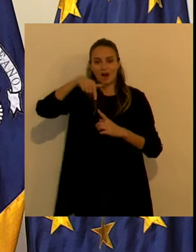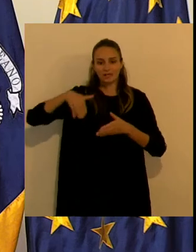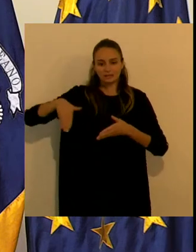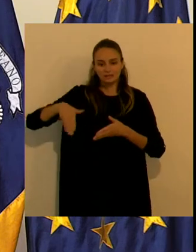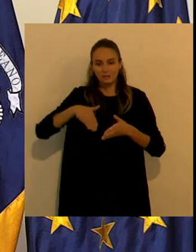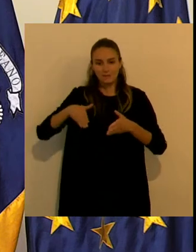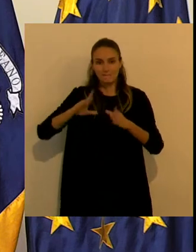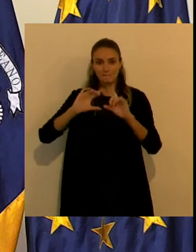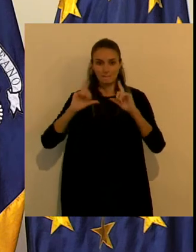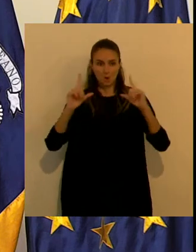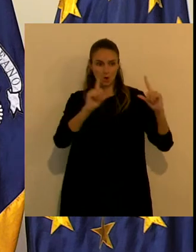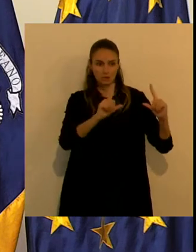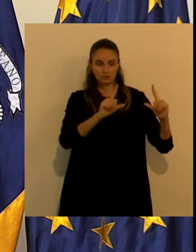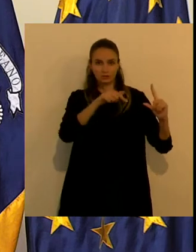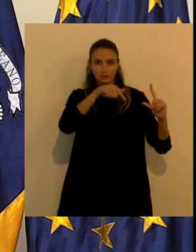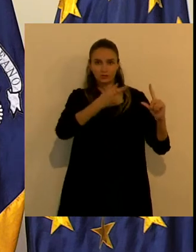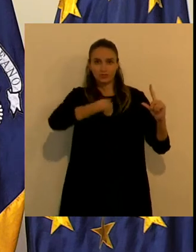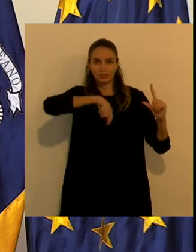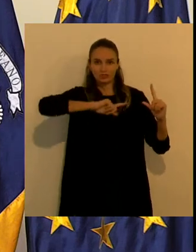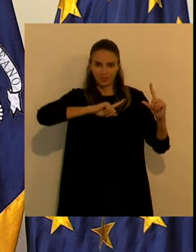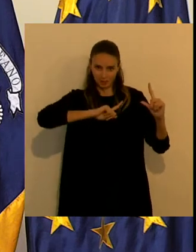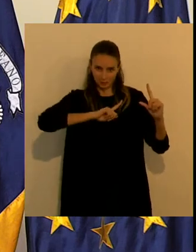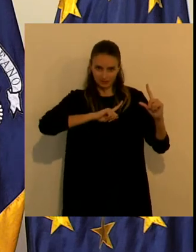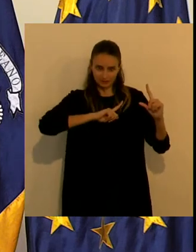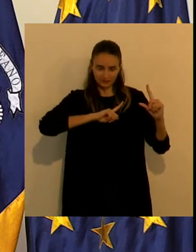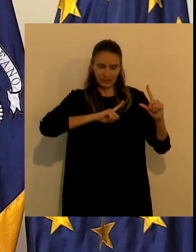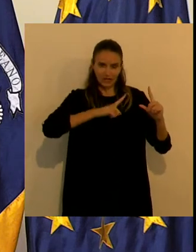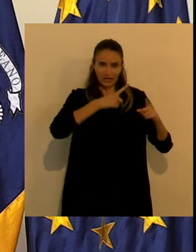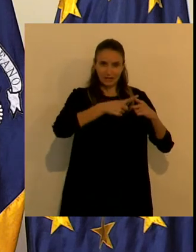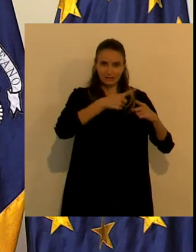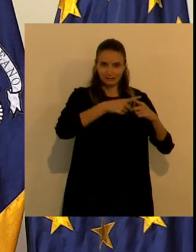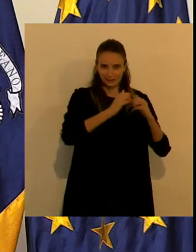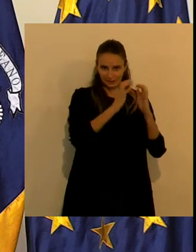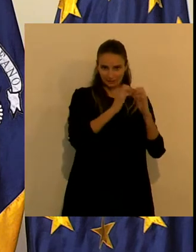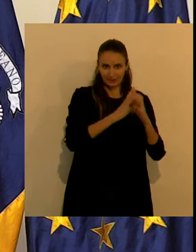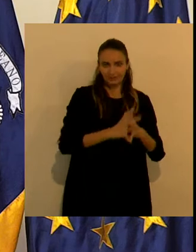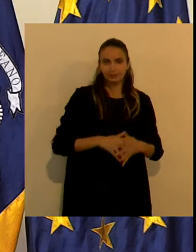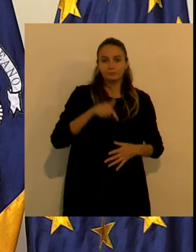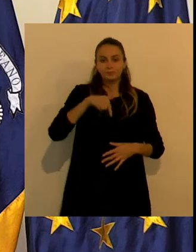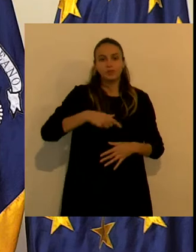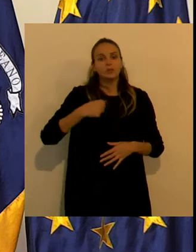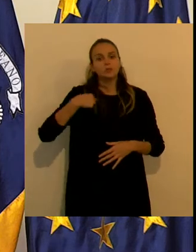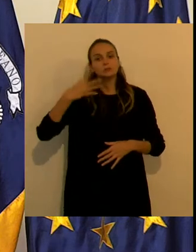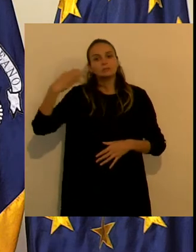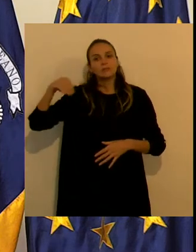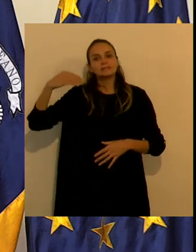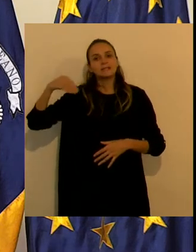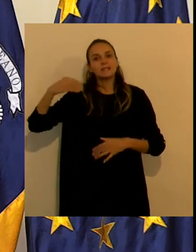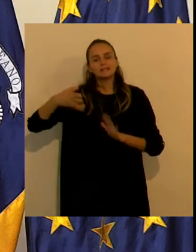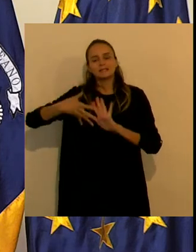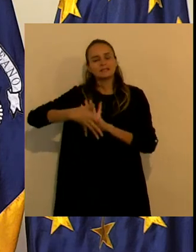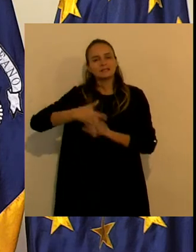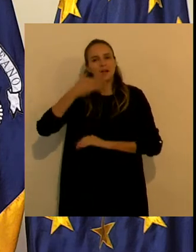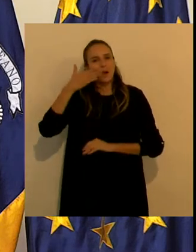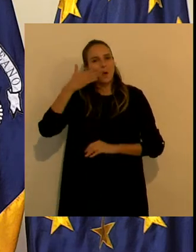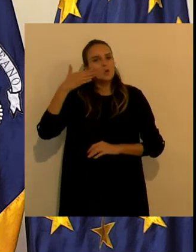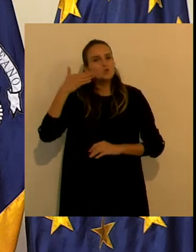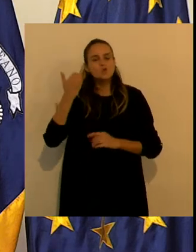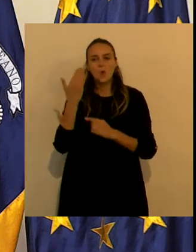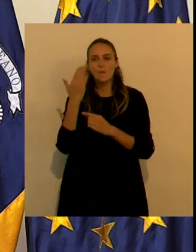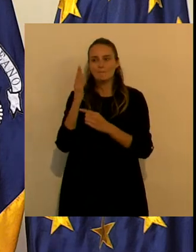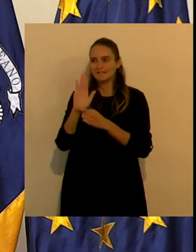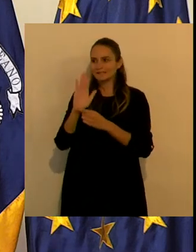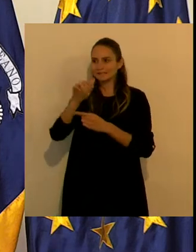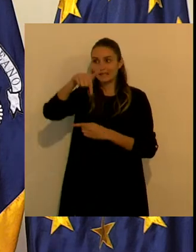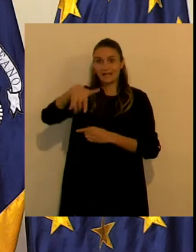nuestra capital. Como presidente del Cabildo, es un orgullo poder presentar hoy este espacio único